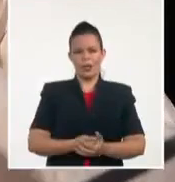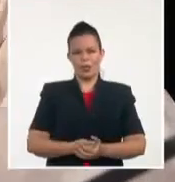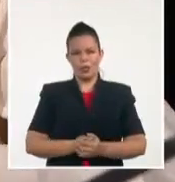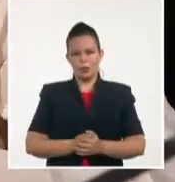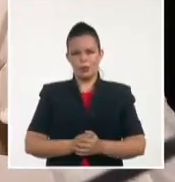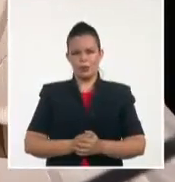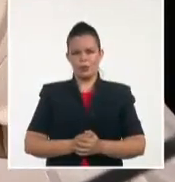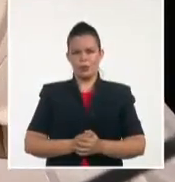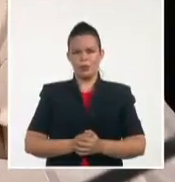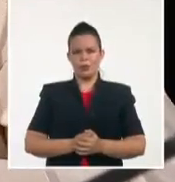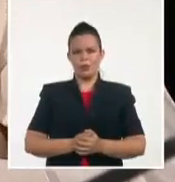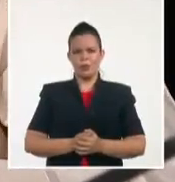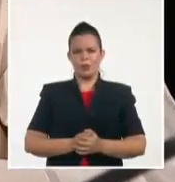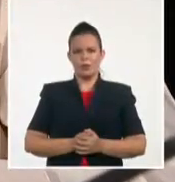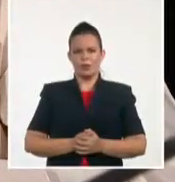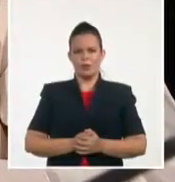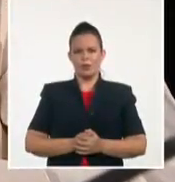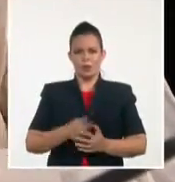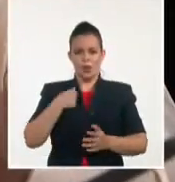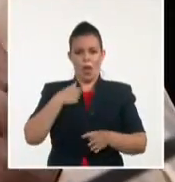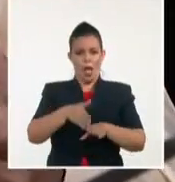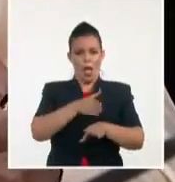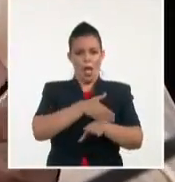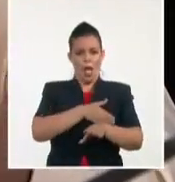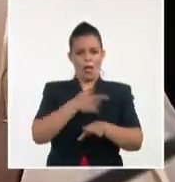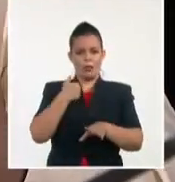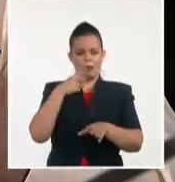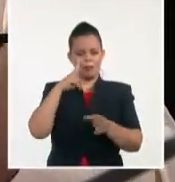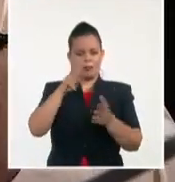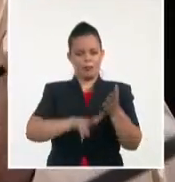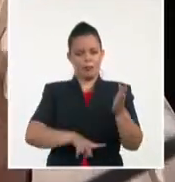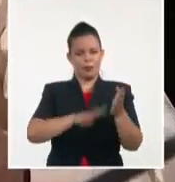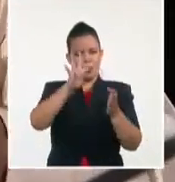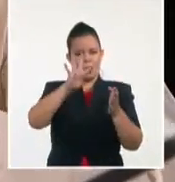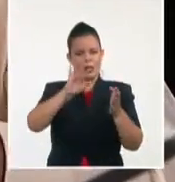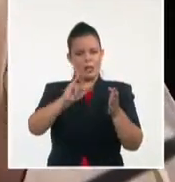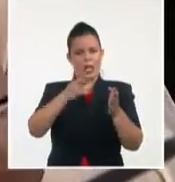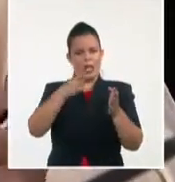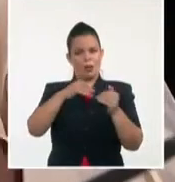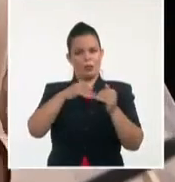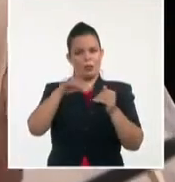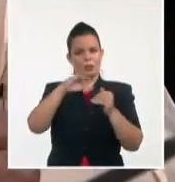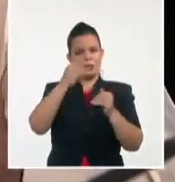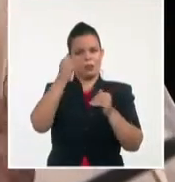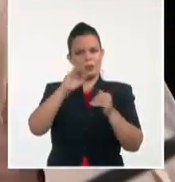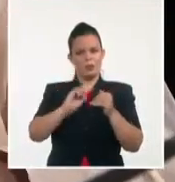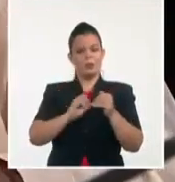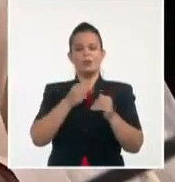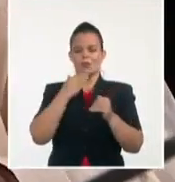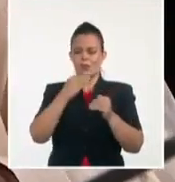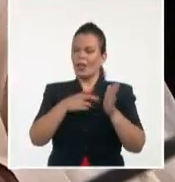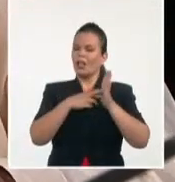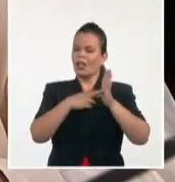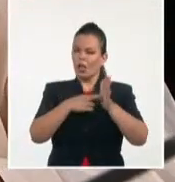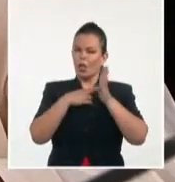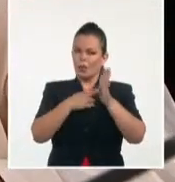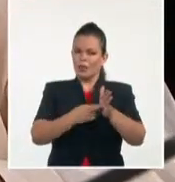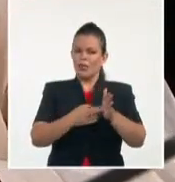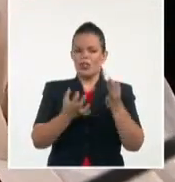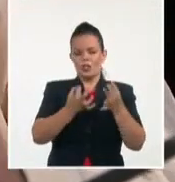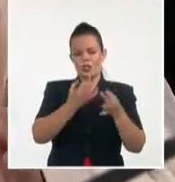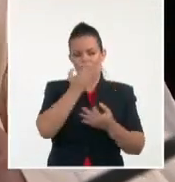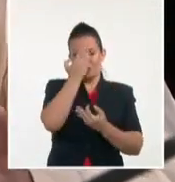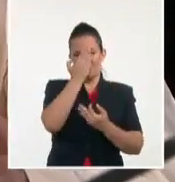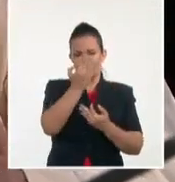había alrededor de 46, los estuve leyendo, y muy buenos comentarios, pero también muy buenas recomendaciones, y por tanto agradecemos a todos los